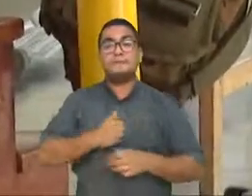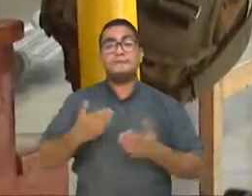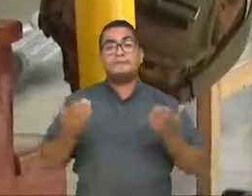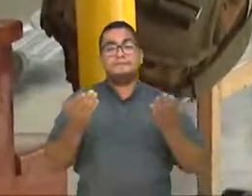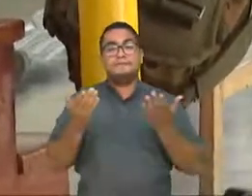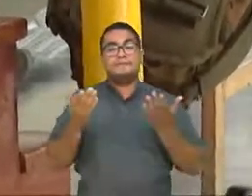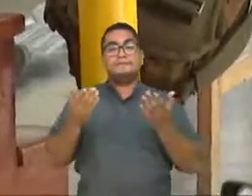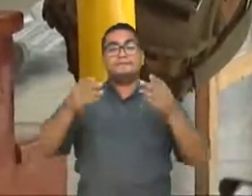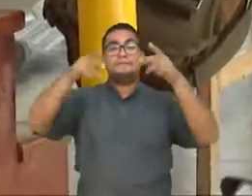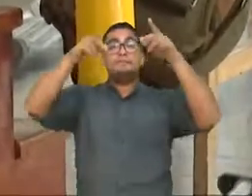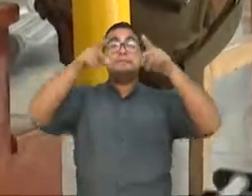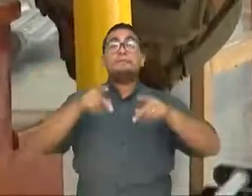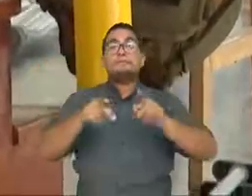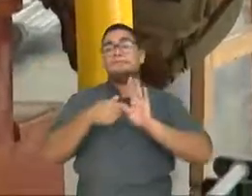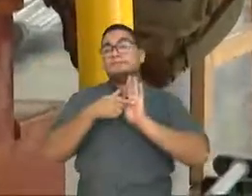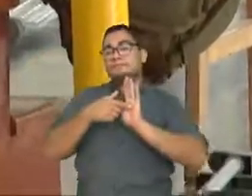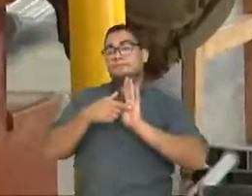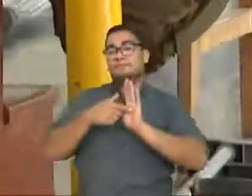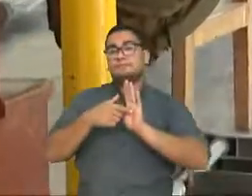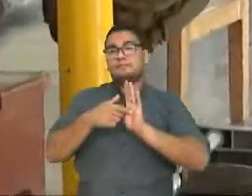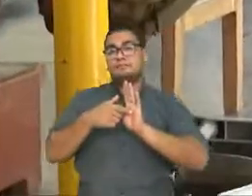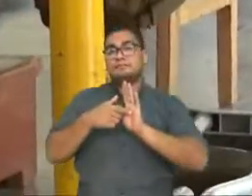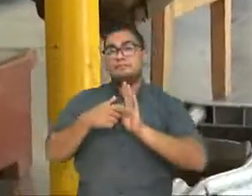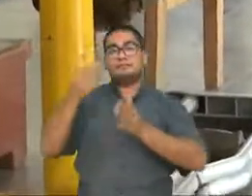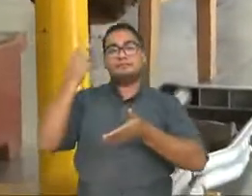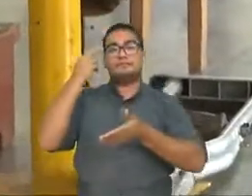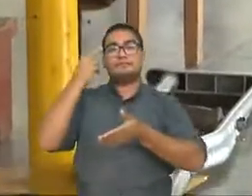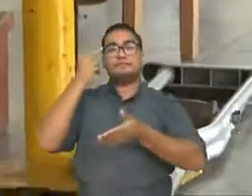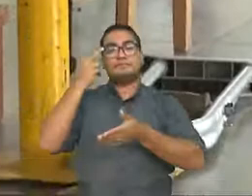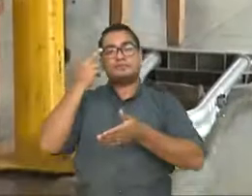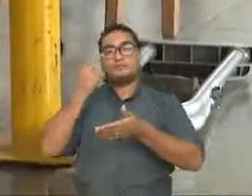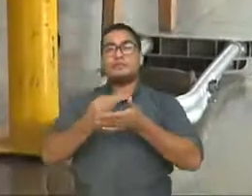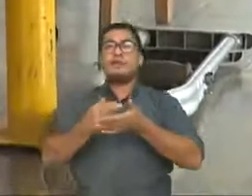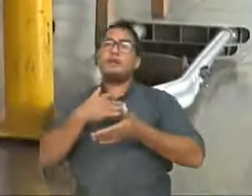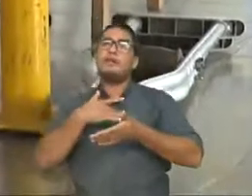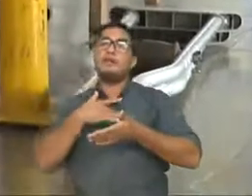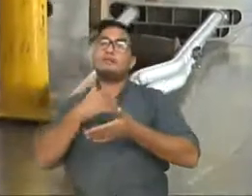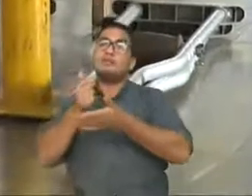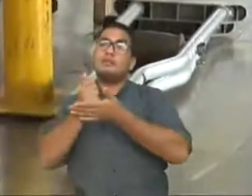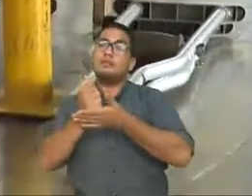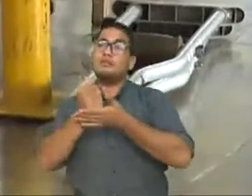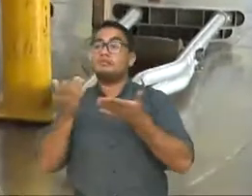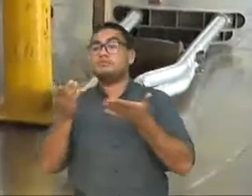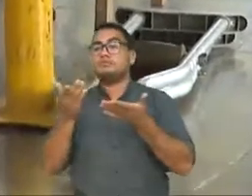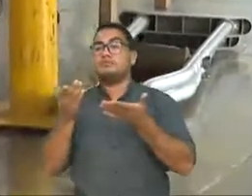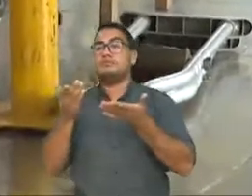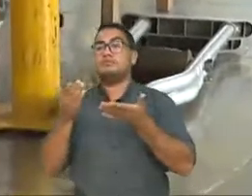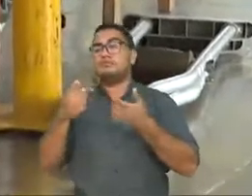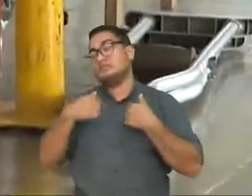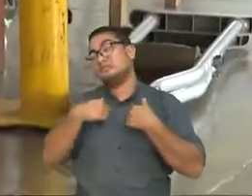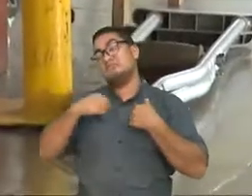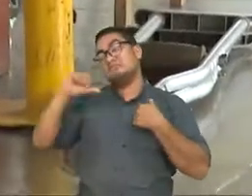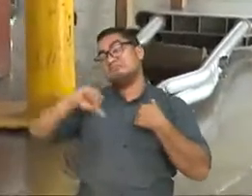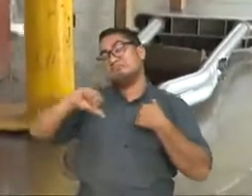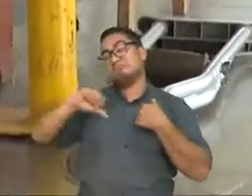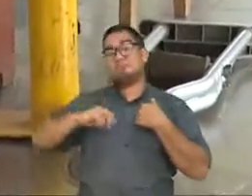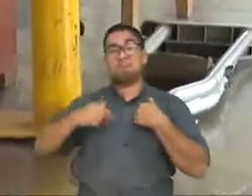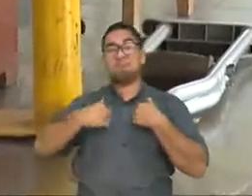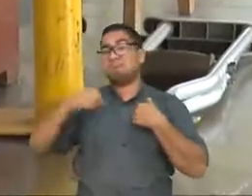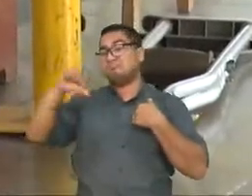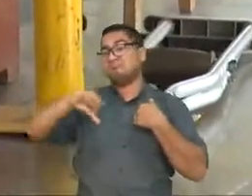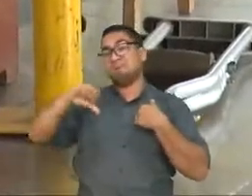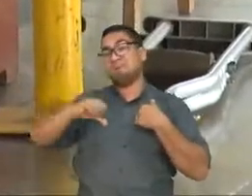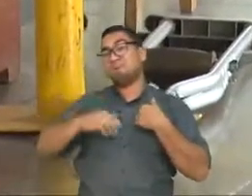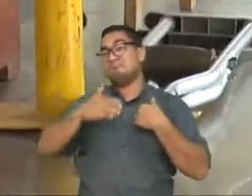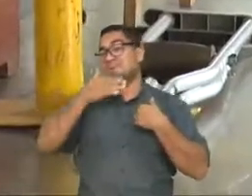se siente, si en caso, pongamos un ejemplo, el paciente necesita ayuda, siempre va a decir que es inservible, pues. Eso le